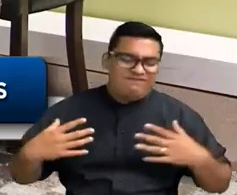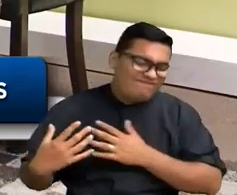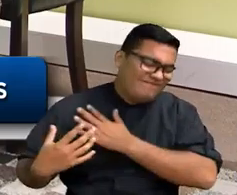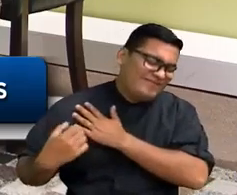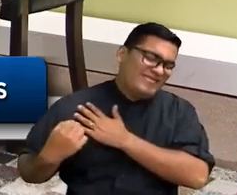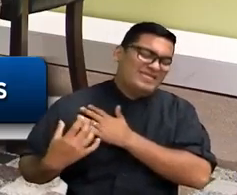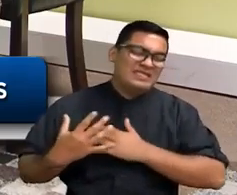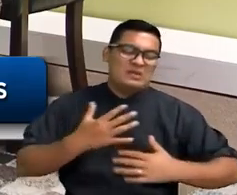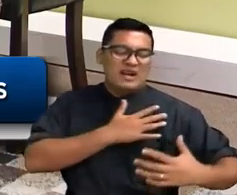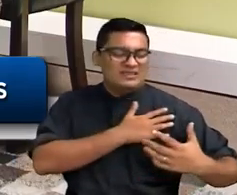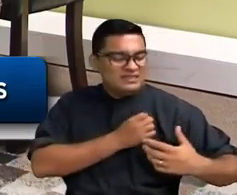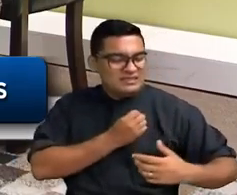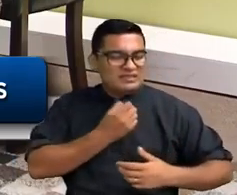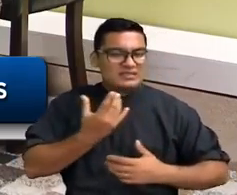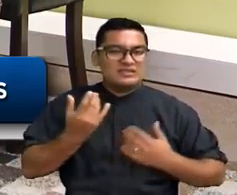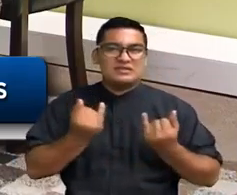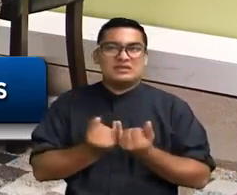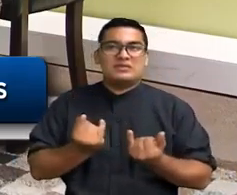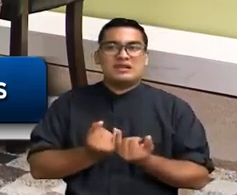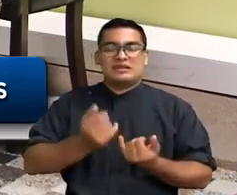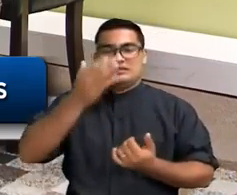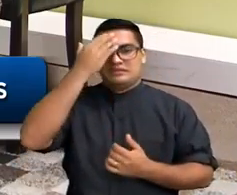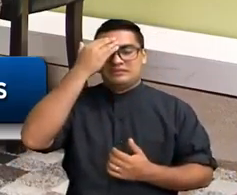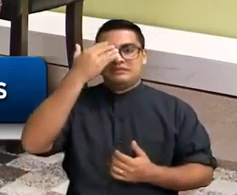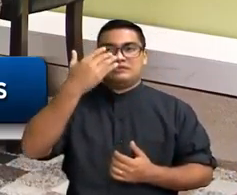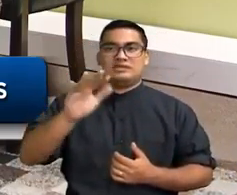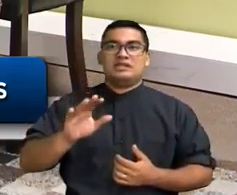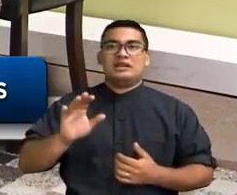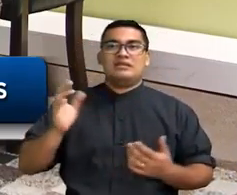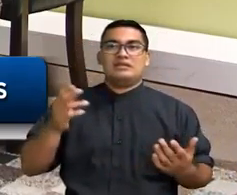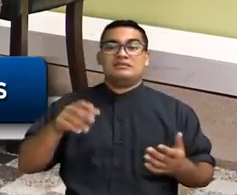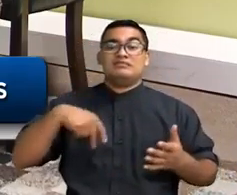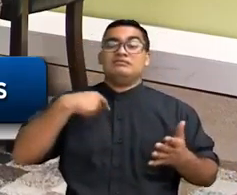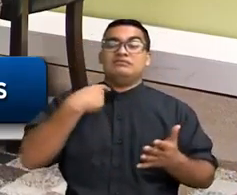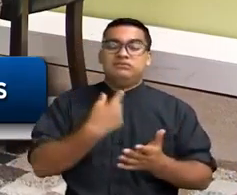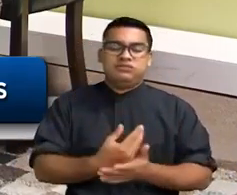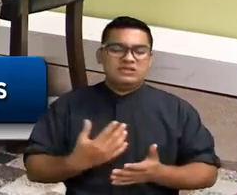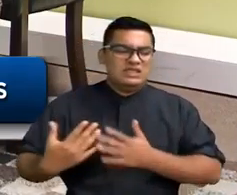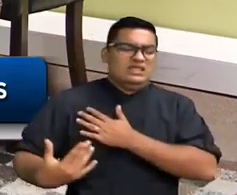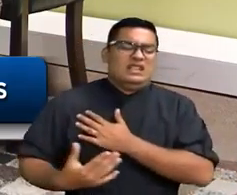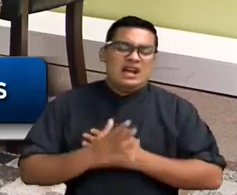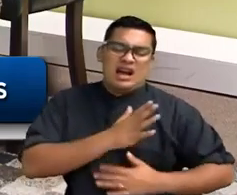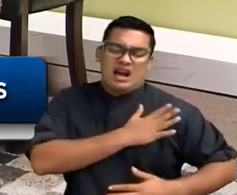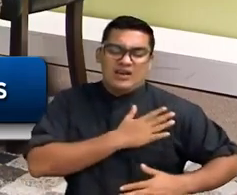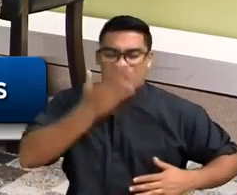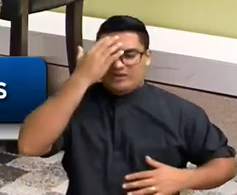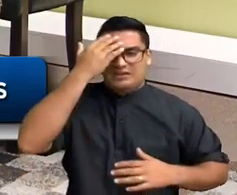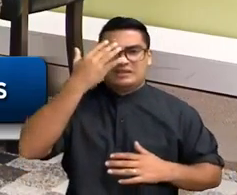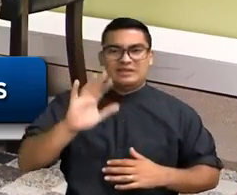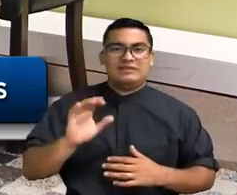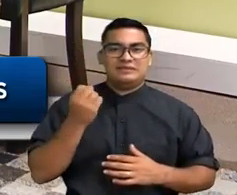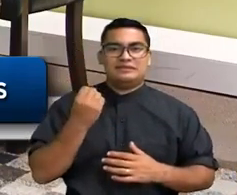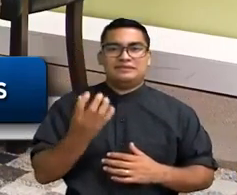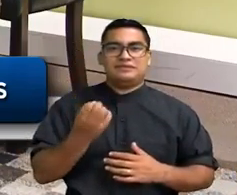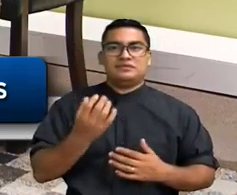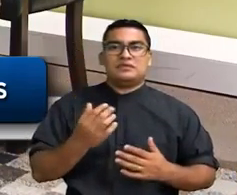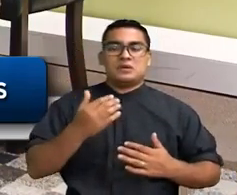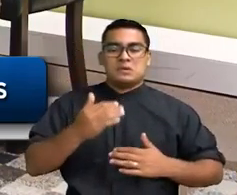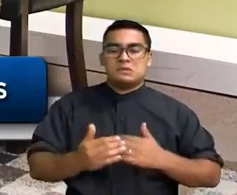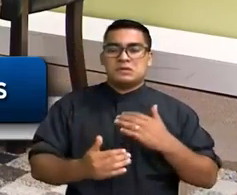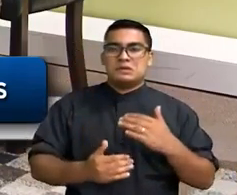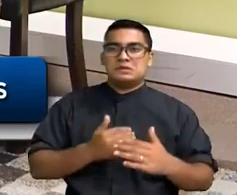pero generalmente si nos caemos ya sabemos que vamos a tener una contusión, una inflamación, un proceso que se da en